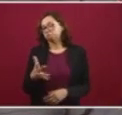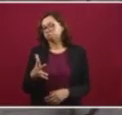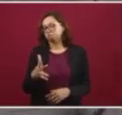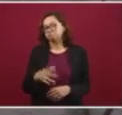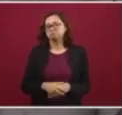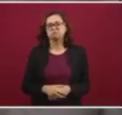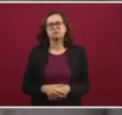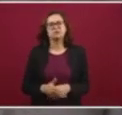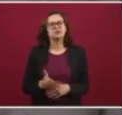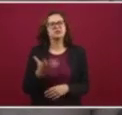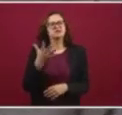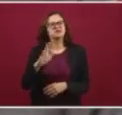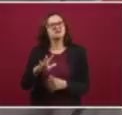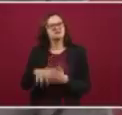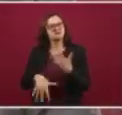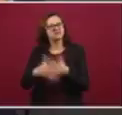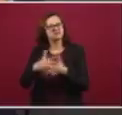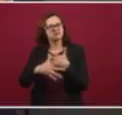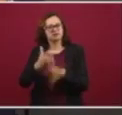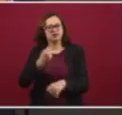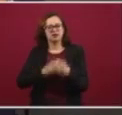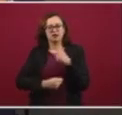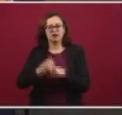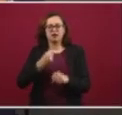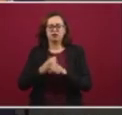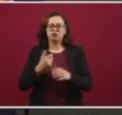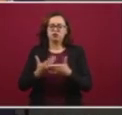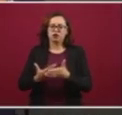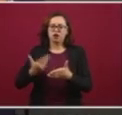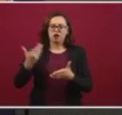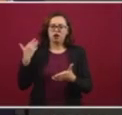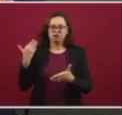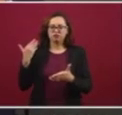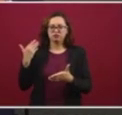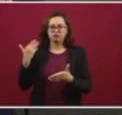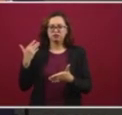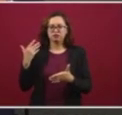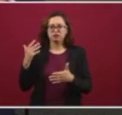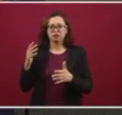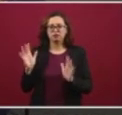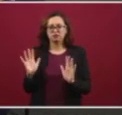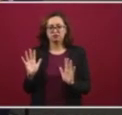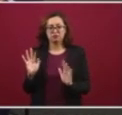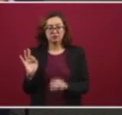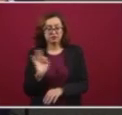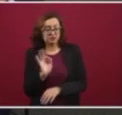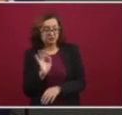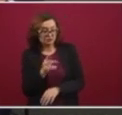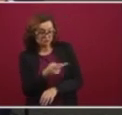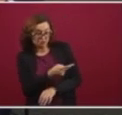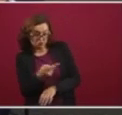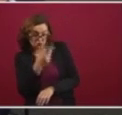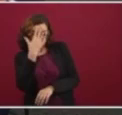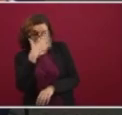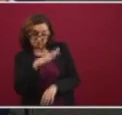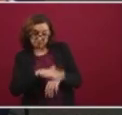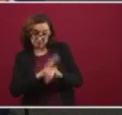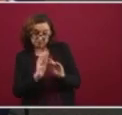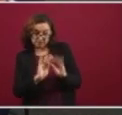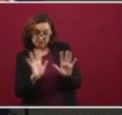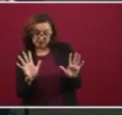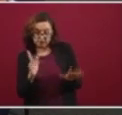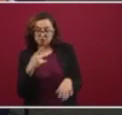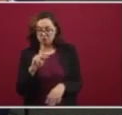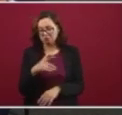aproximadamente 10, 15 años, eso a lo mejor no los van aclarar aquí las autoridades,